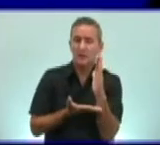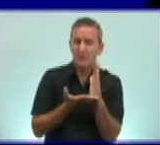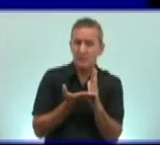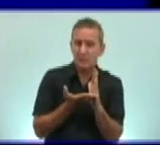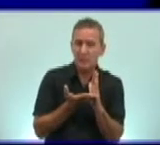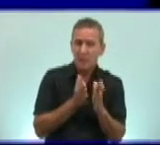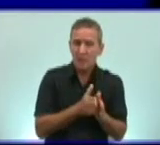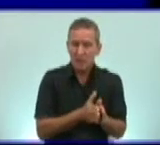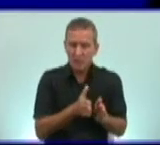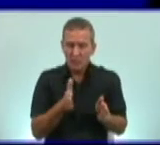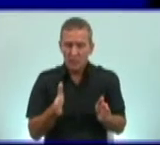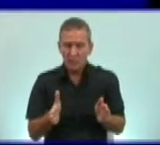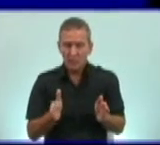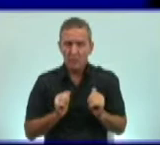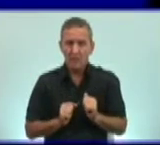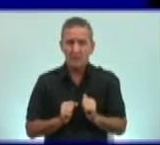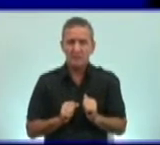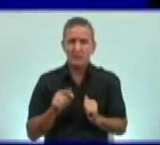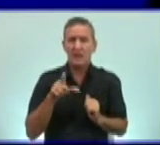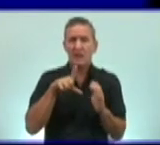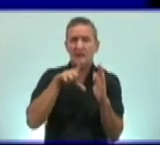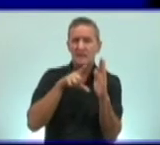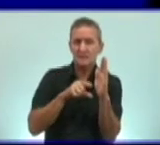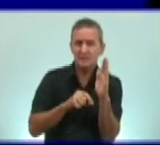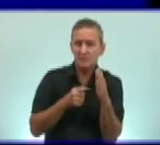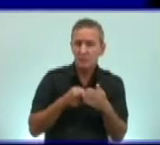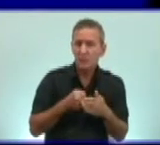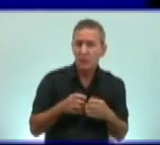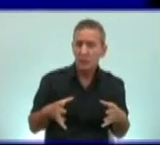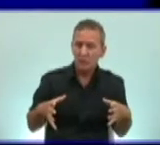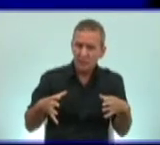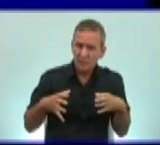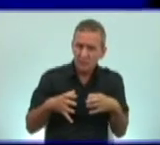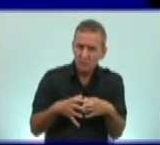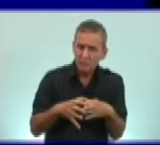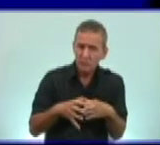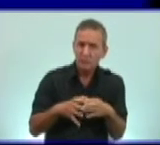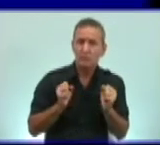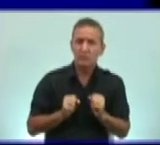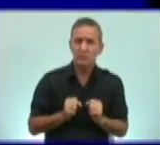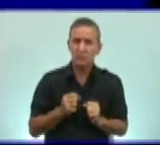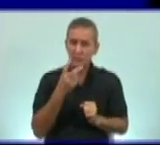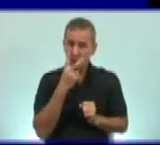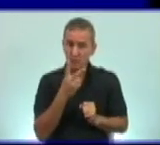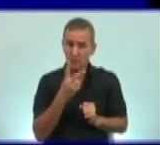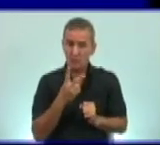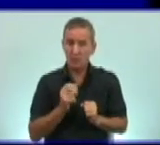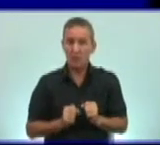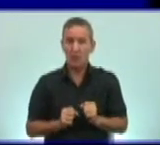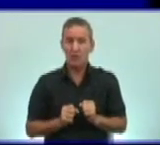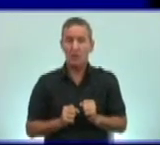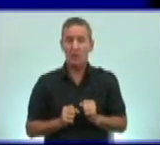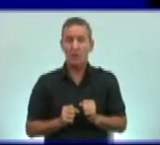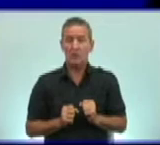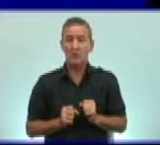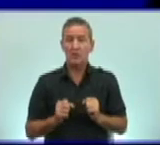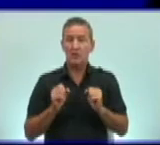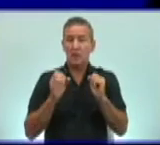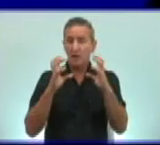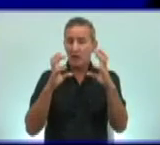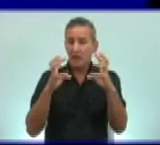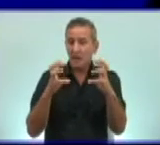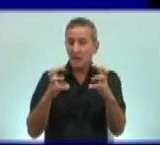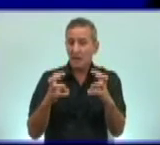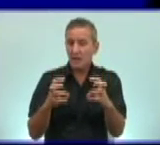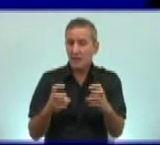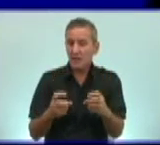parcial esa disminución de la concentración que se ha producido. Y como ustedes pueden ver, la respuesta sería que se debe desplazar en el sentido